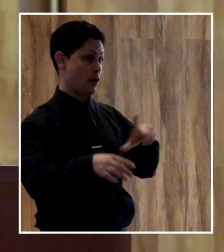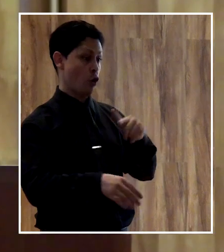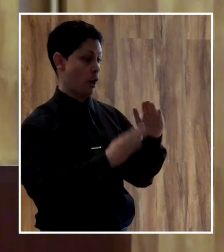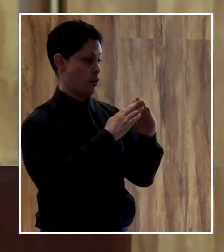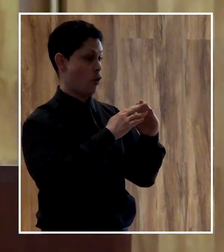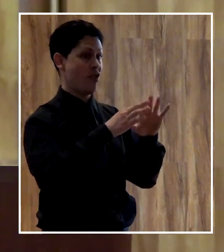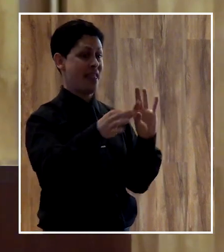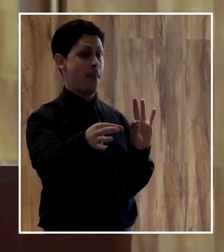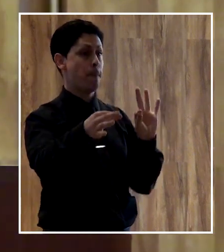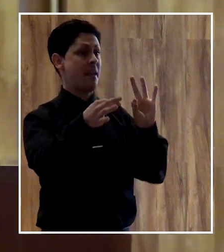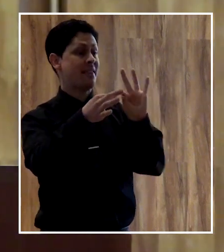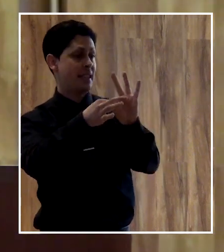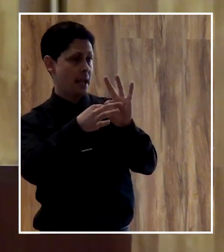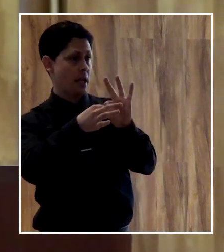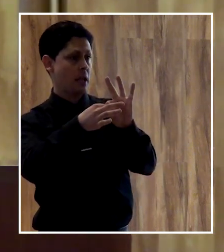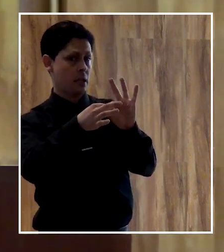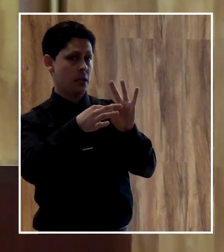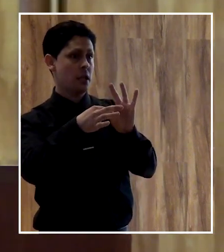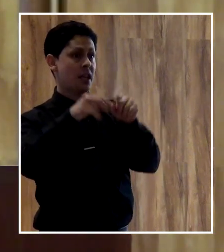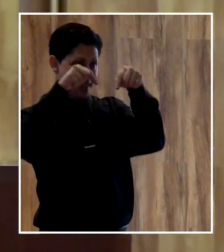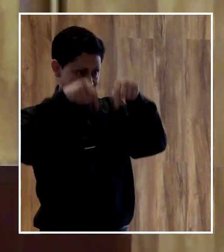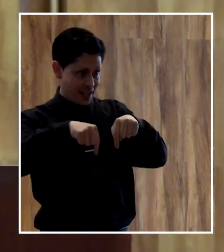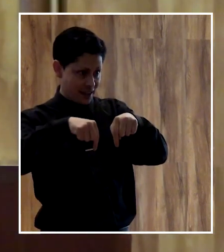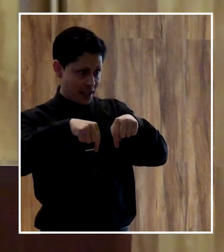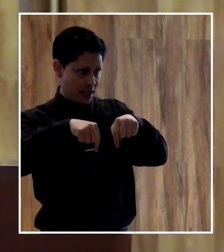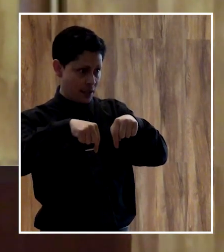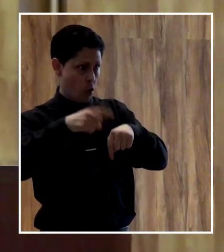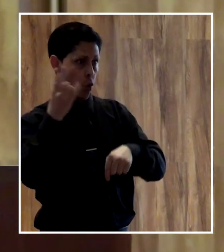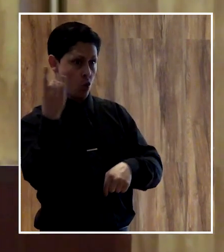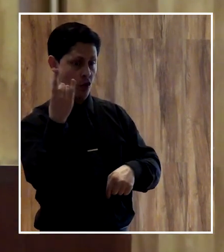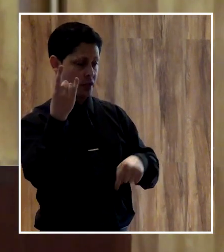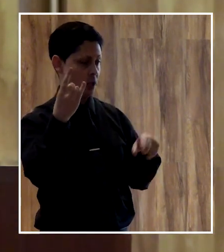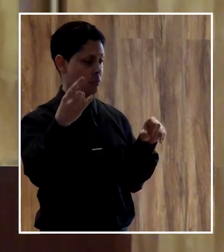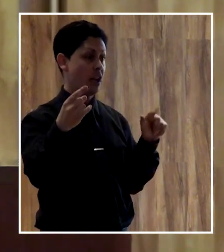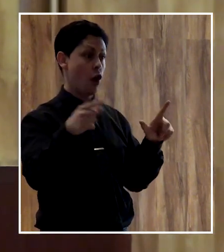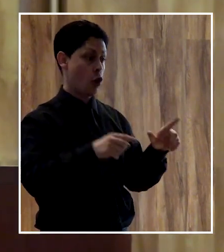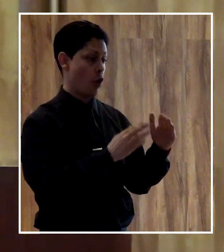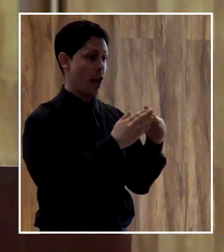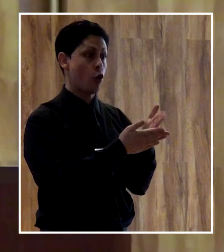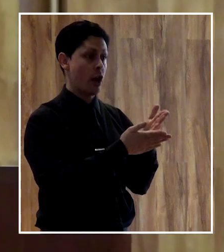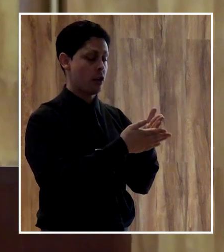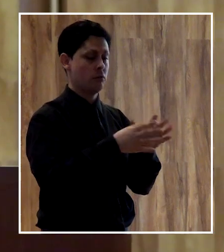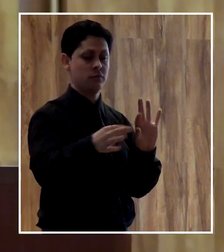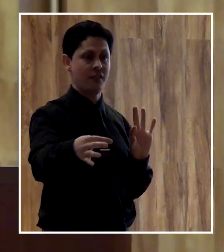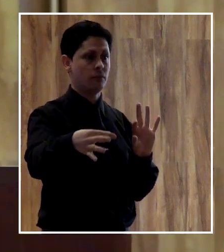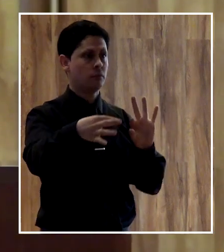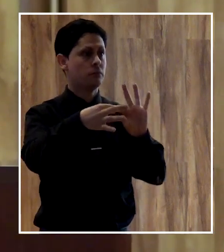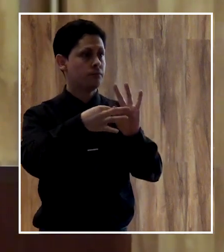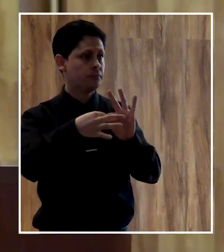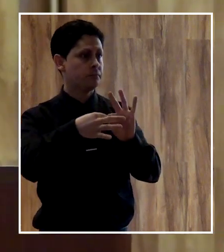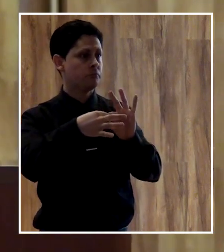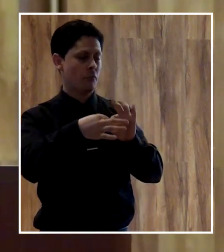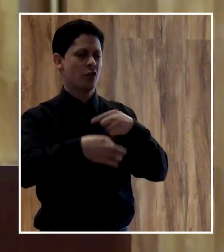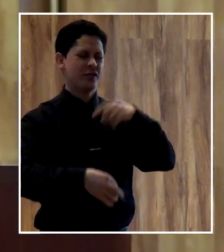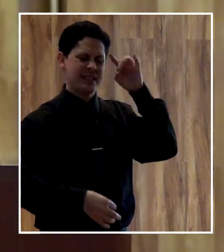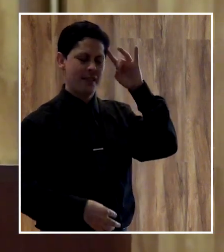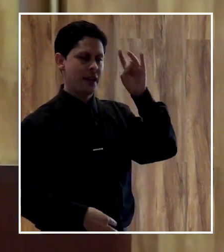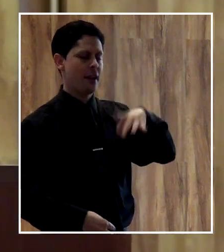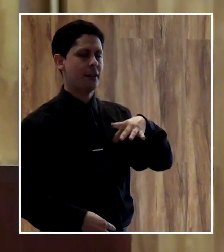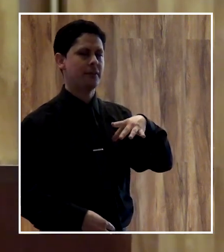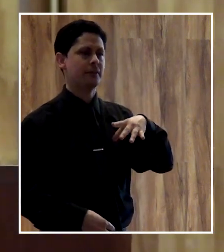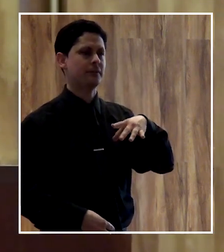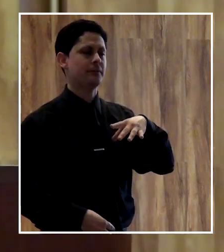que dependía de esta casa de estudios. Yo como alumno del Manuel de Salas